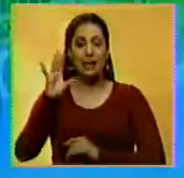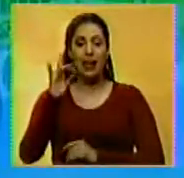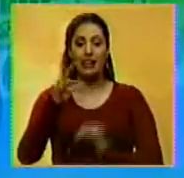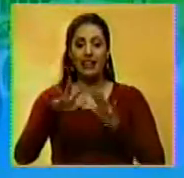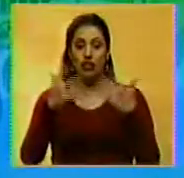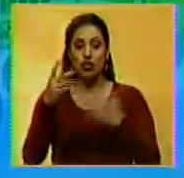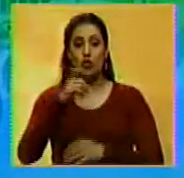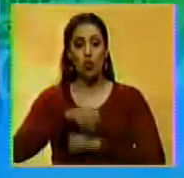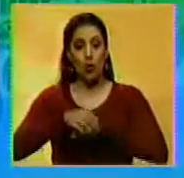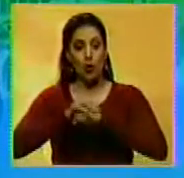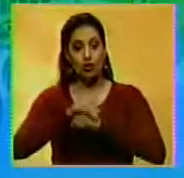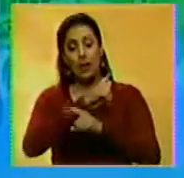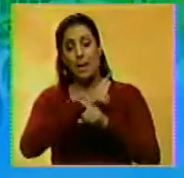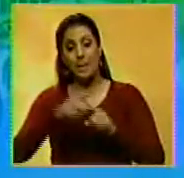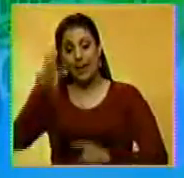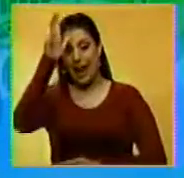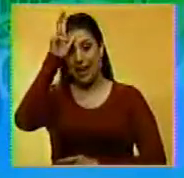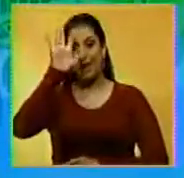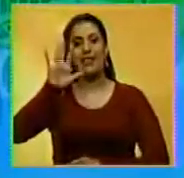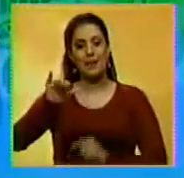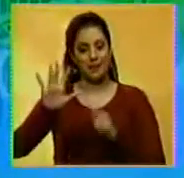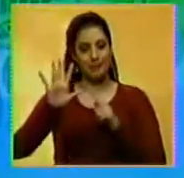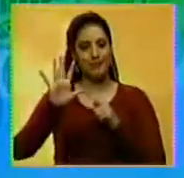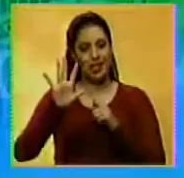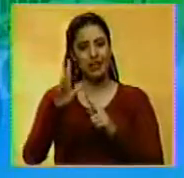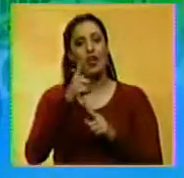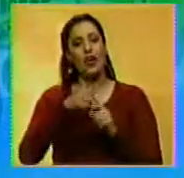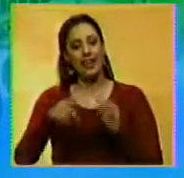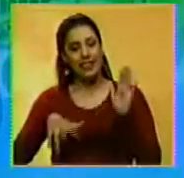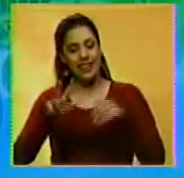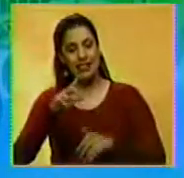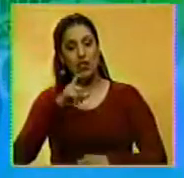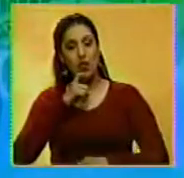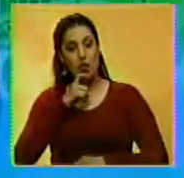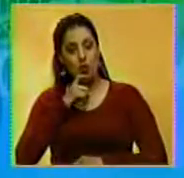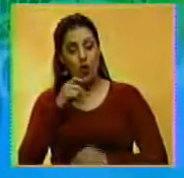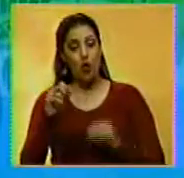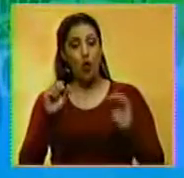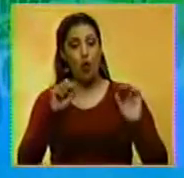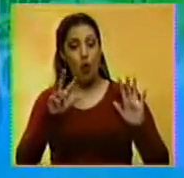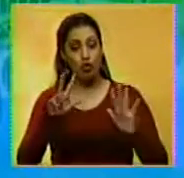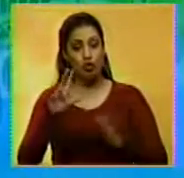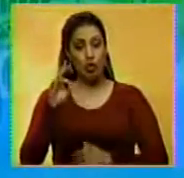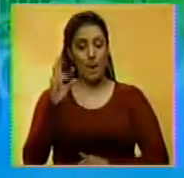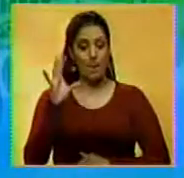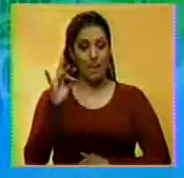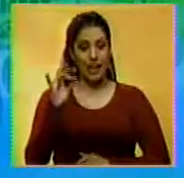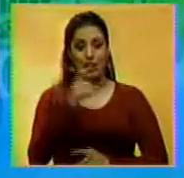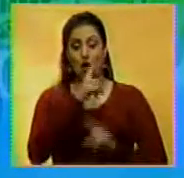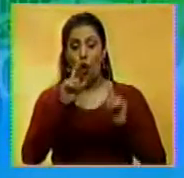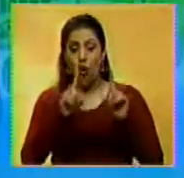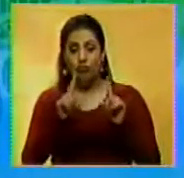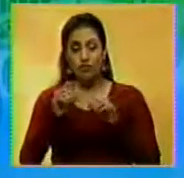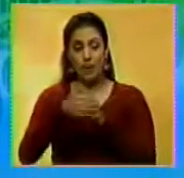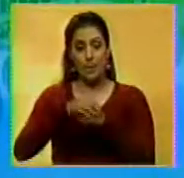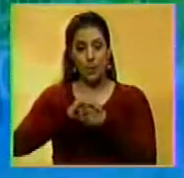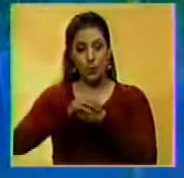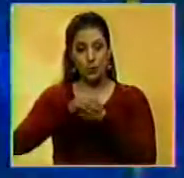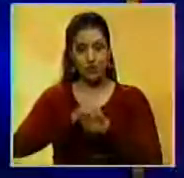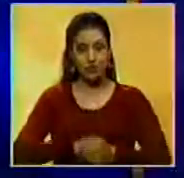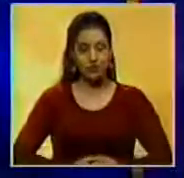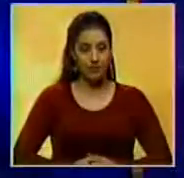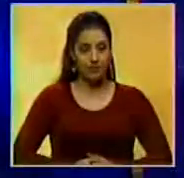de bronce, mientras que Alemania es quinto también con 13 oros, pero con 8 platas y 11 bronce.